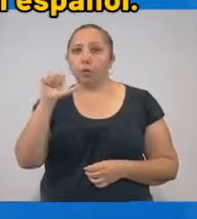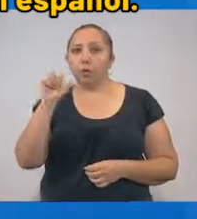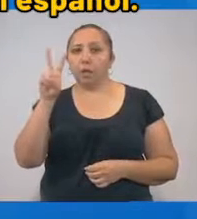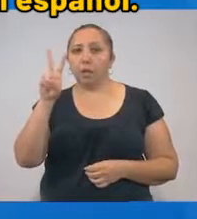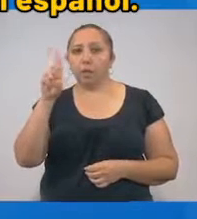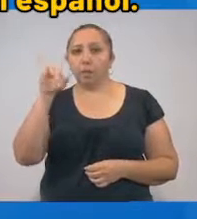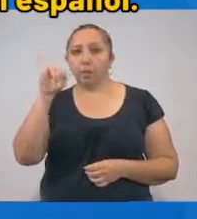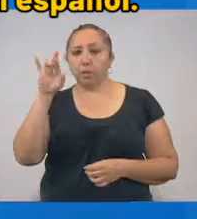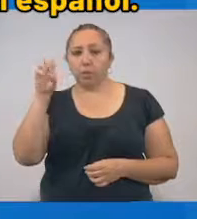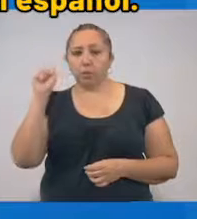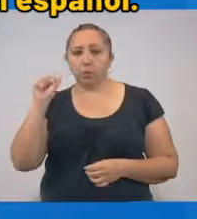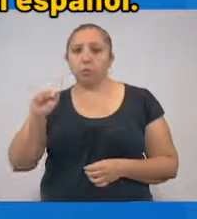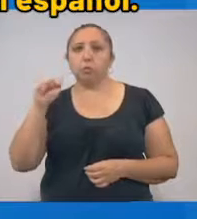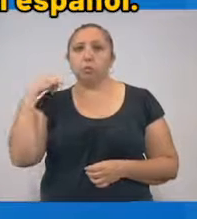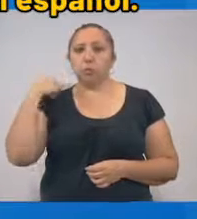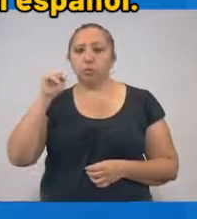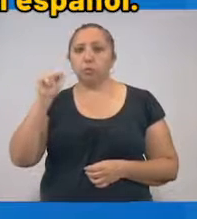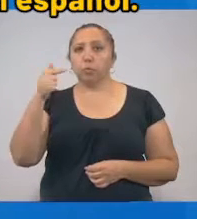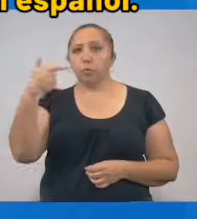internet